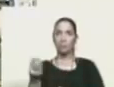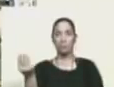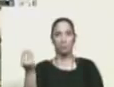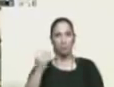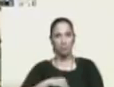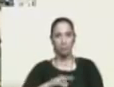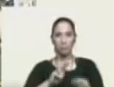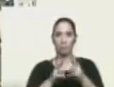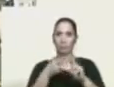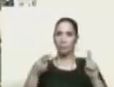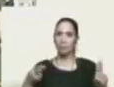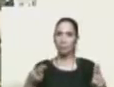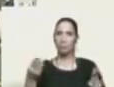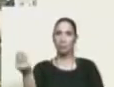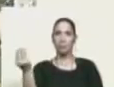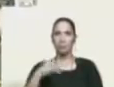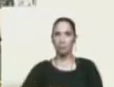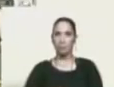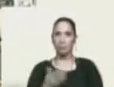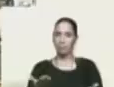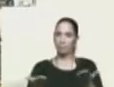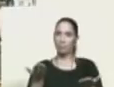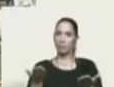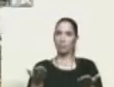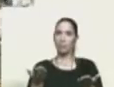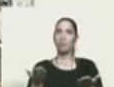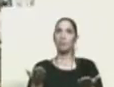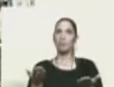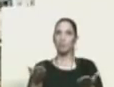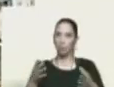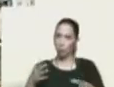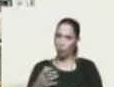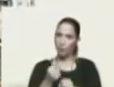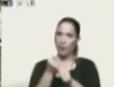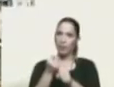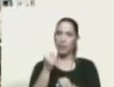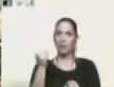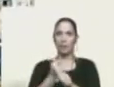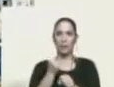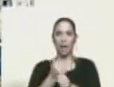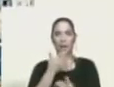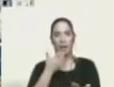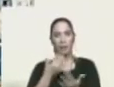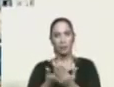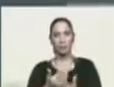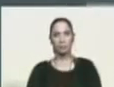con mayor estabilidad y con mayor ganas y confiabilidad de trabajar. Muchas gracias.